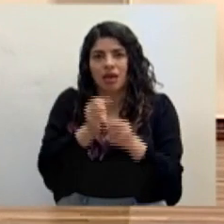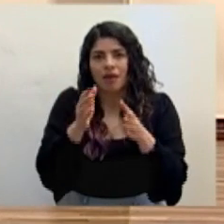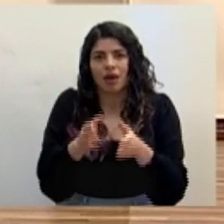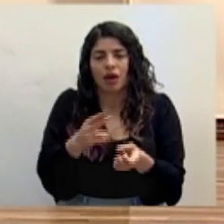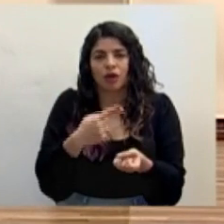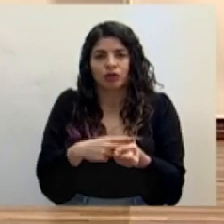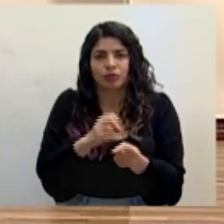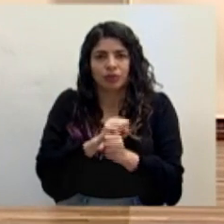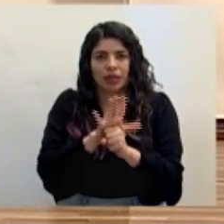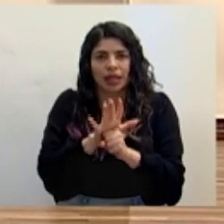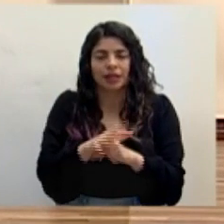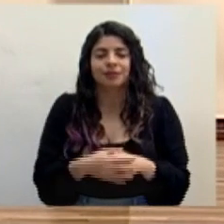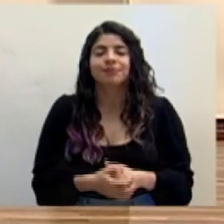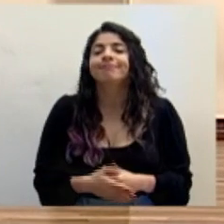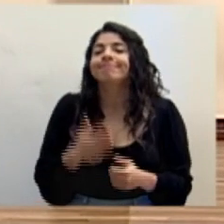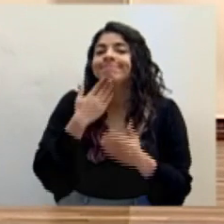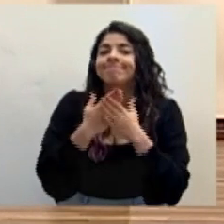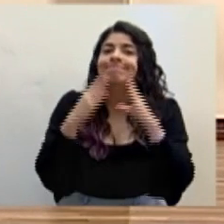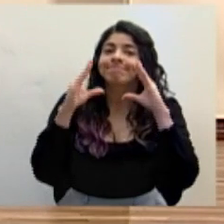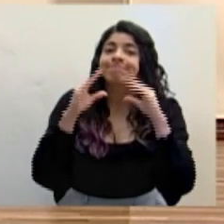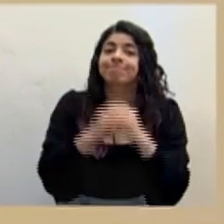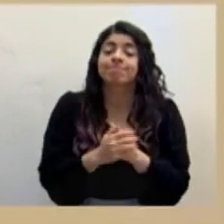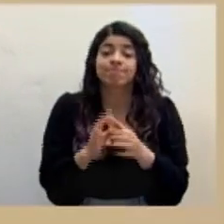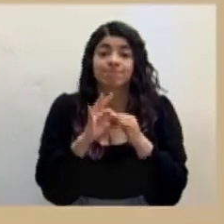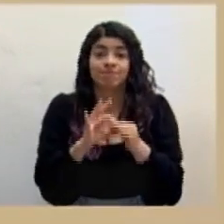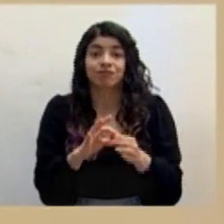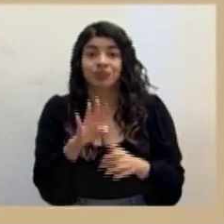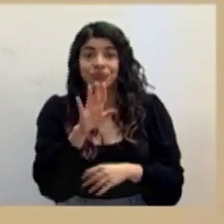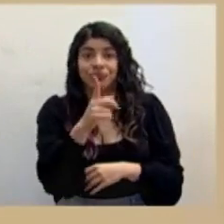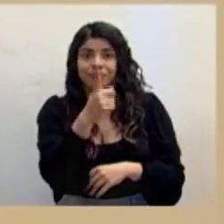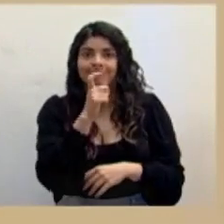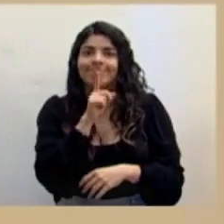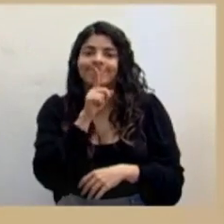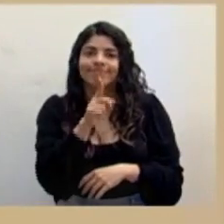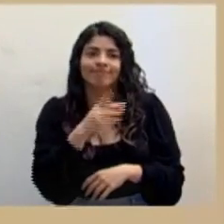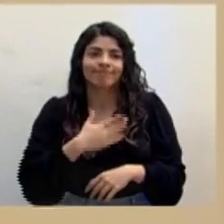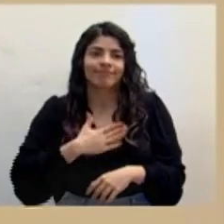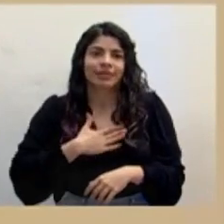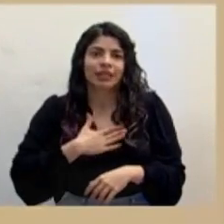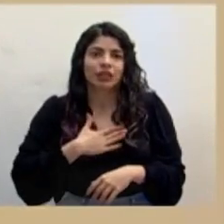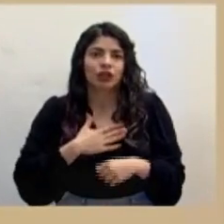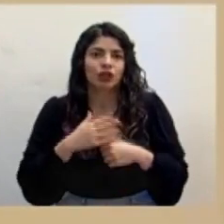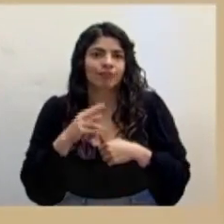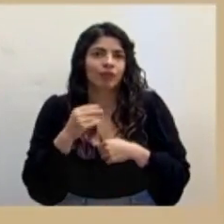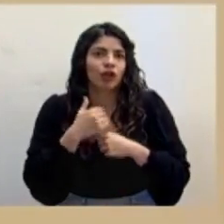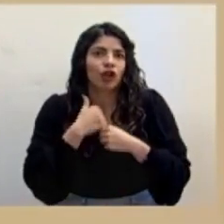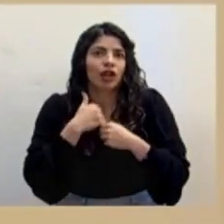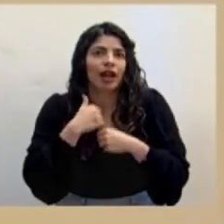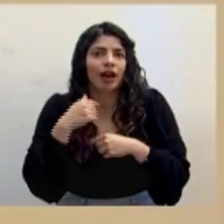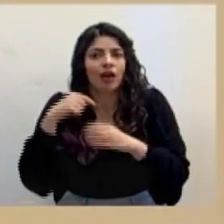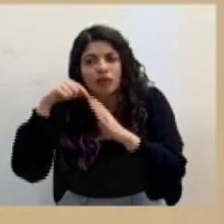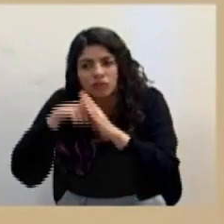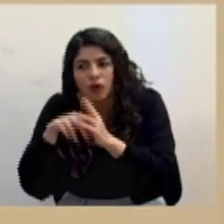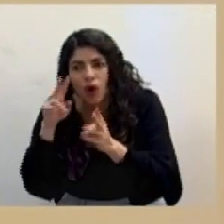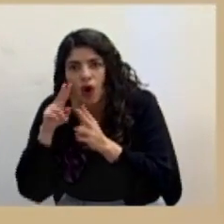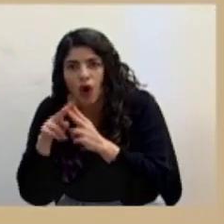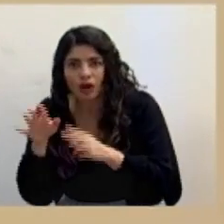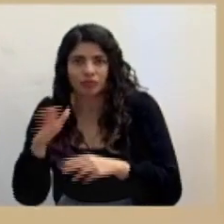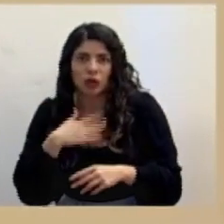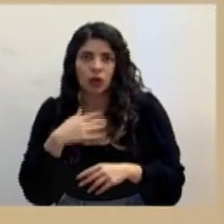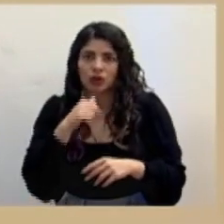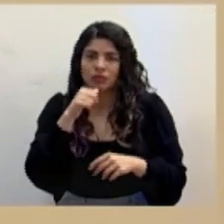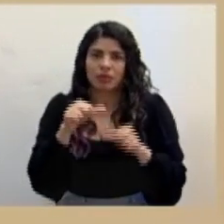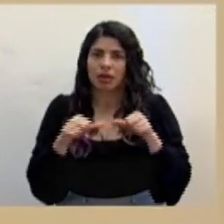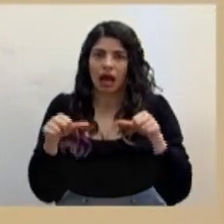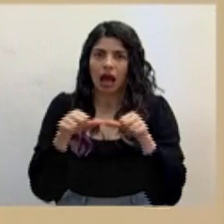SEACO. Buenas tardes. En relación a esa consulta, realmente pues yo no tengo conocimiento, ¿verdad? No es mi ámbito de